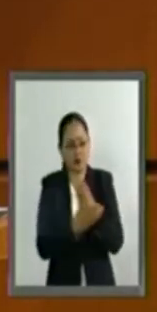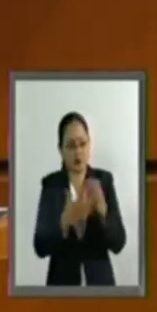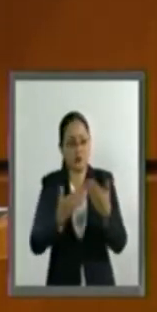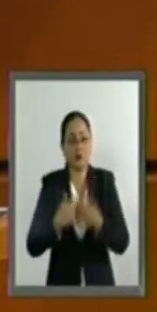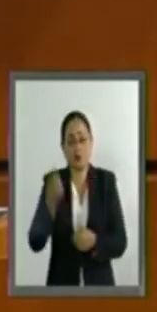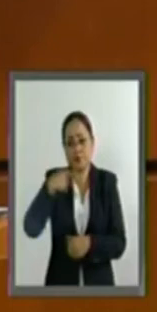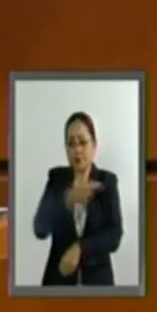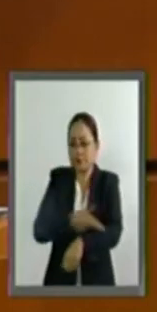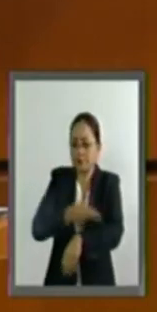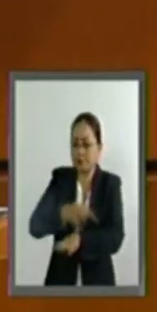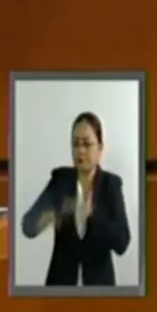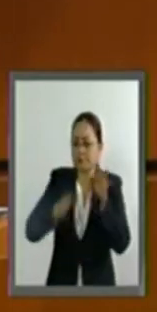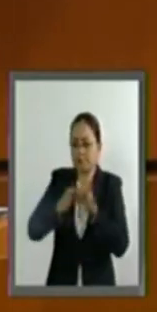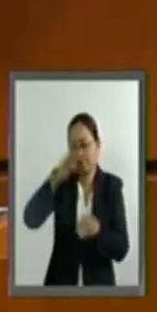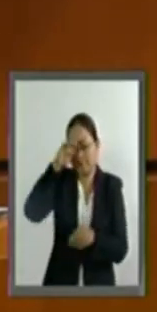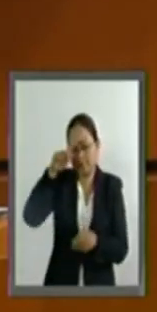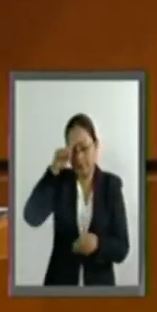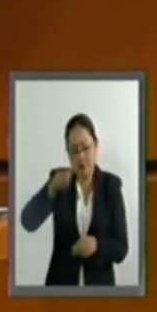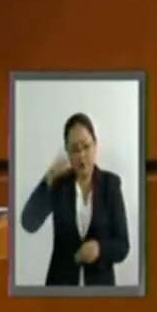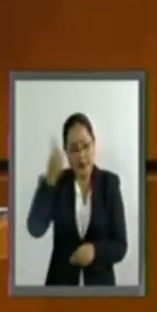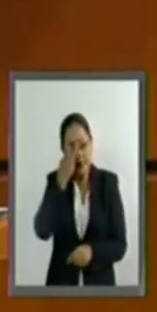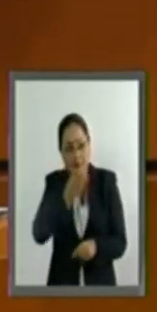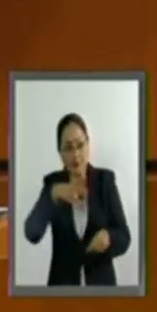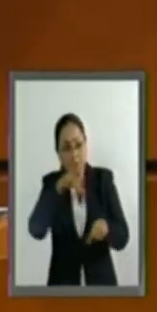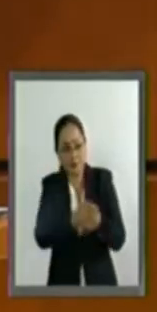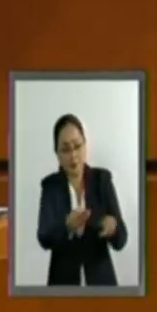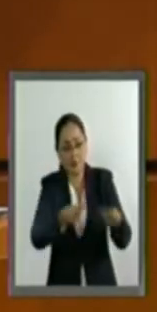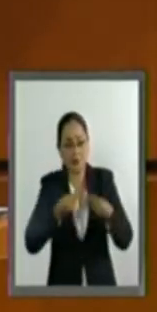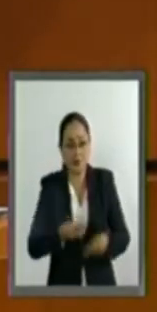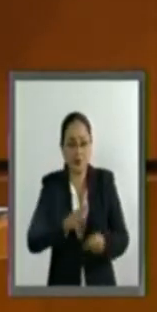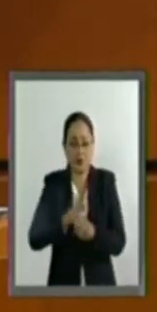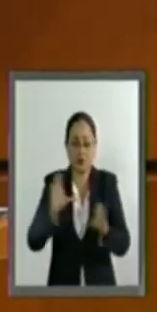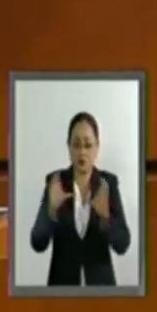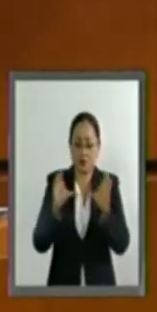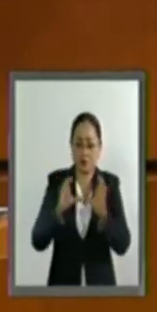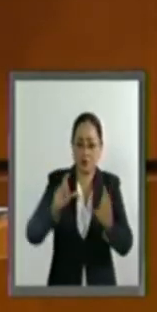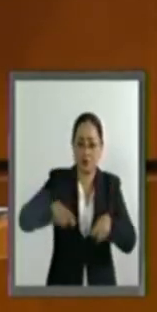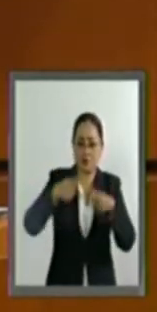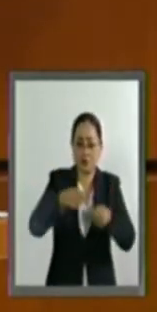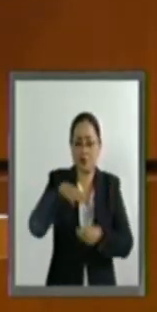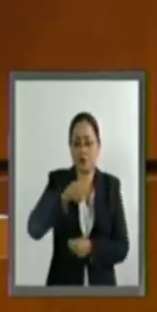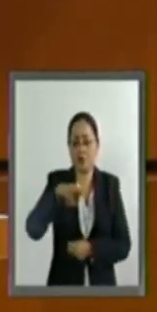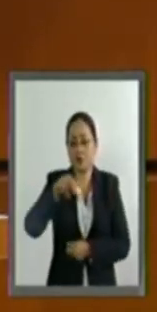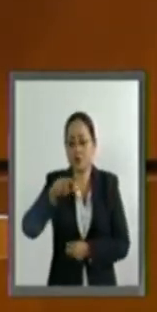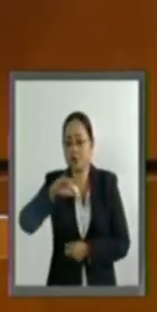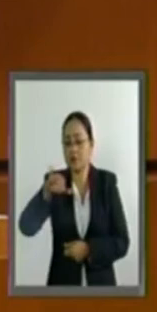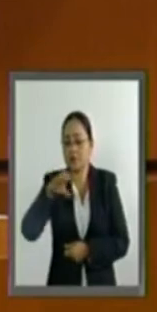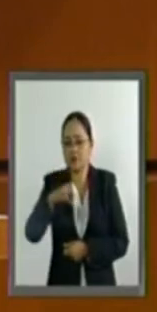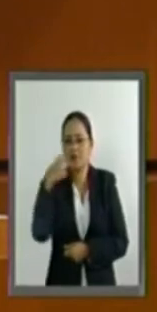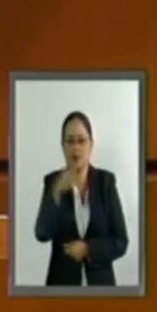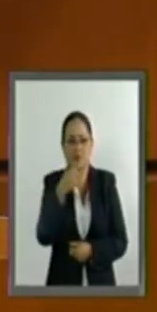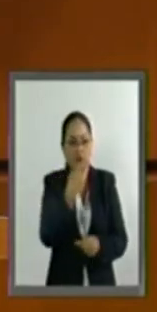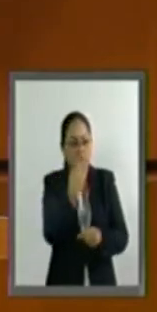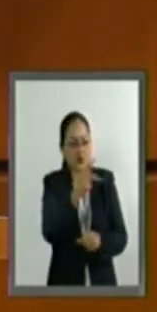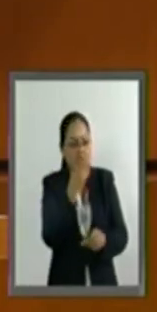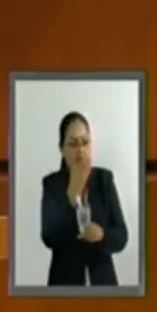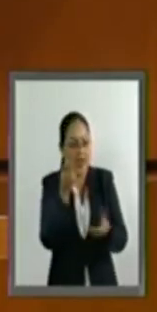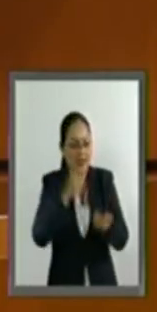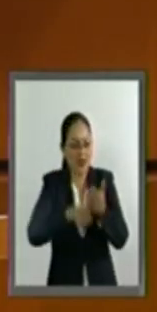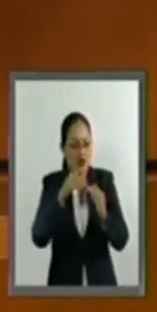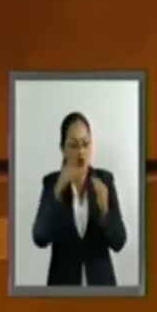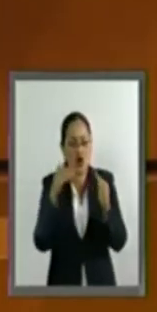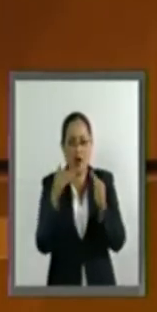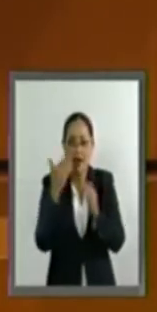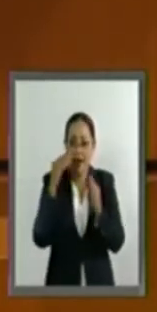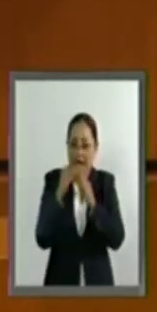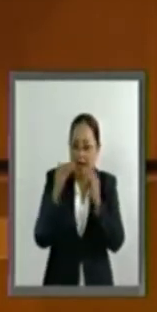ese trámite, es necesario obtener el denominado certificado de menaje de casa para mexicanos. Este